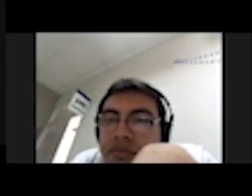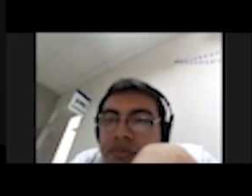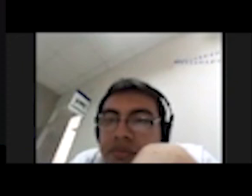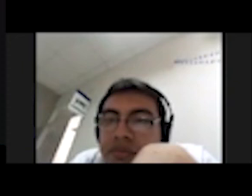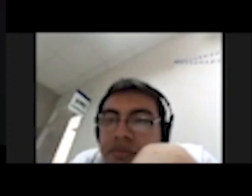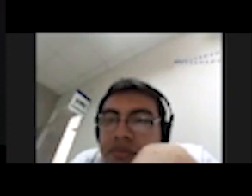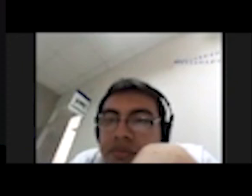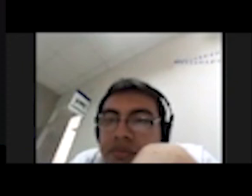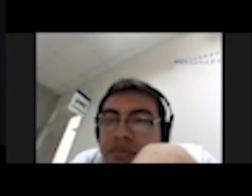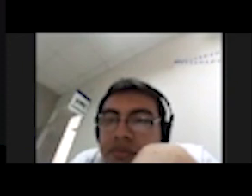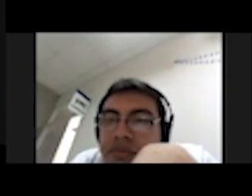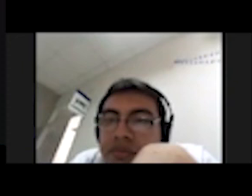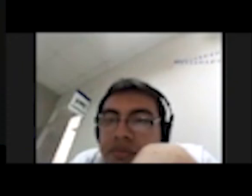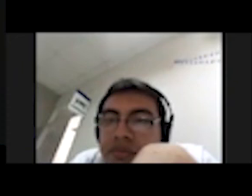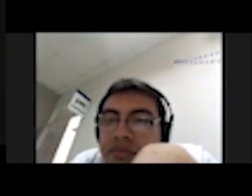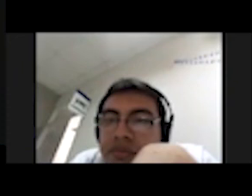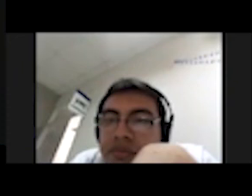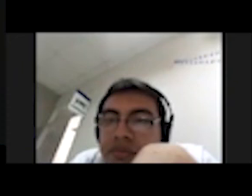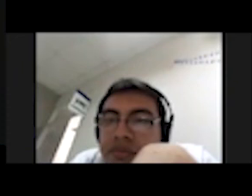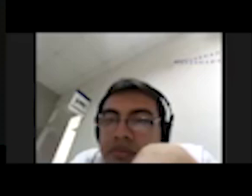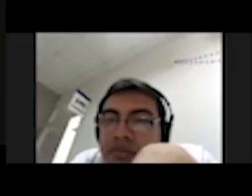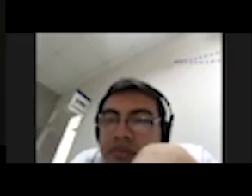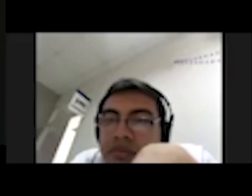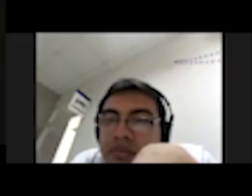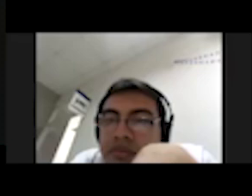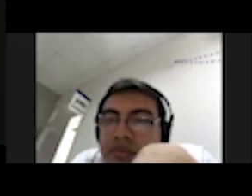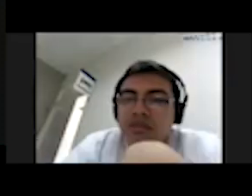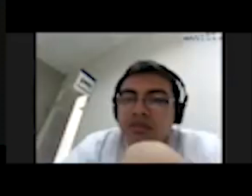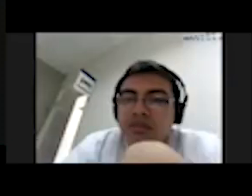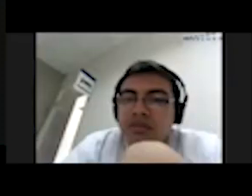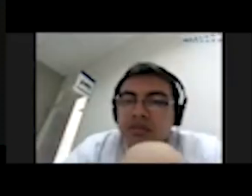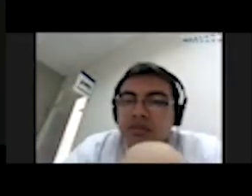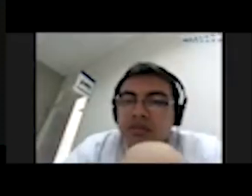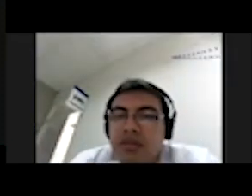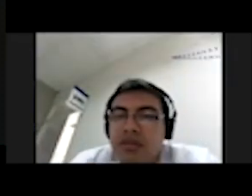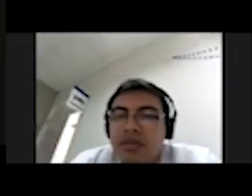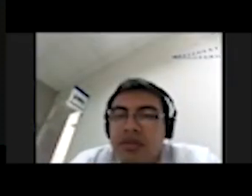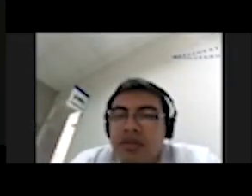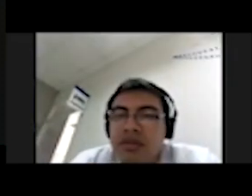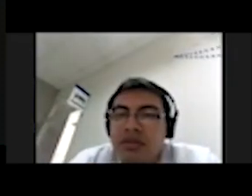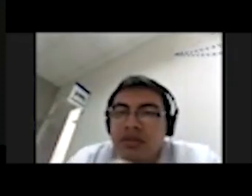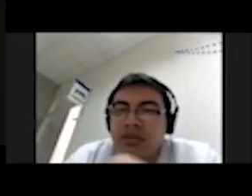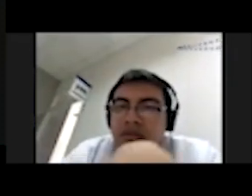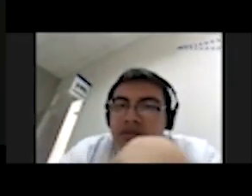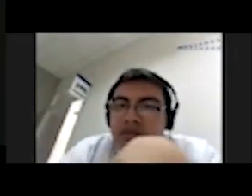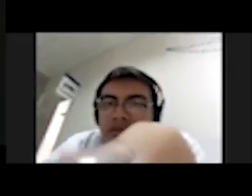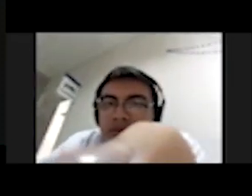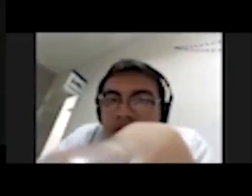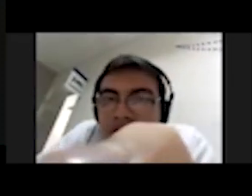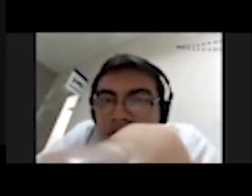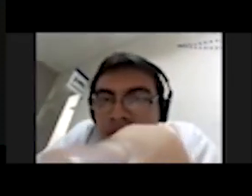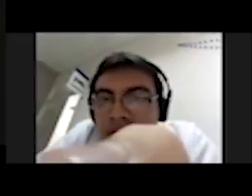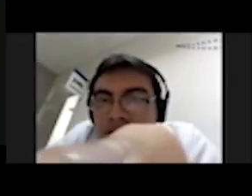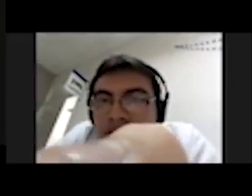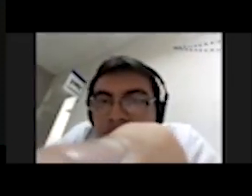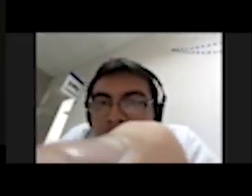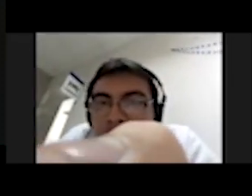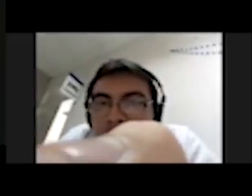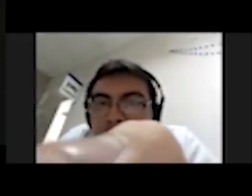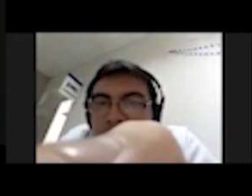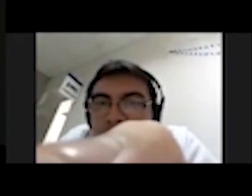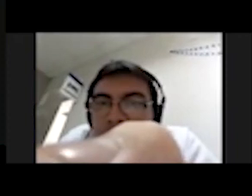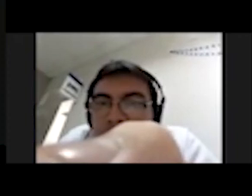definiciones, pasaremos a evaluar qué es un síncope. Un síncope, felizmente, es una